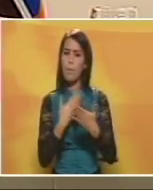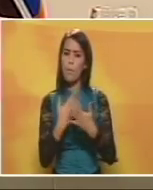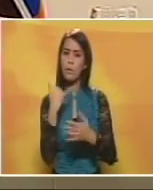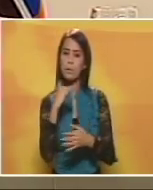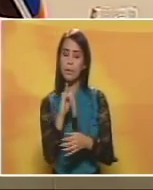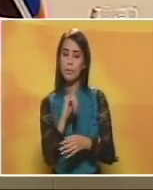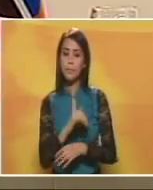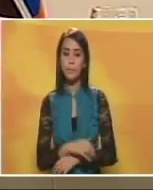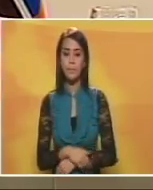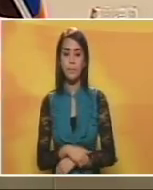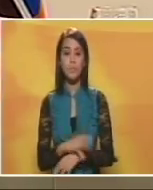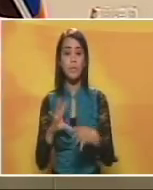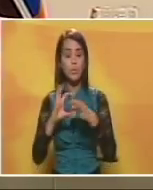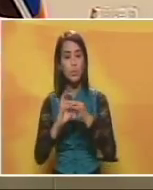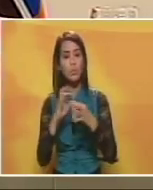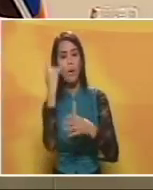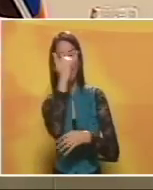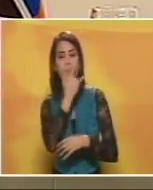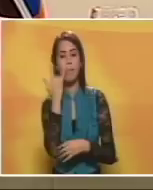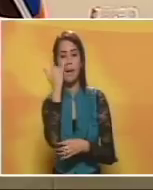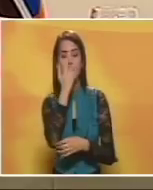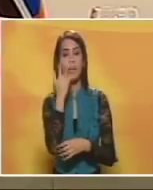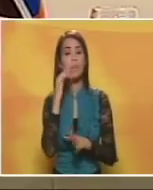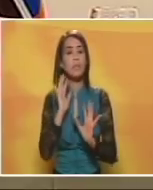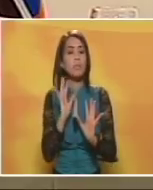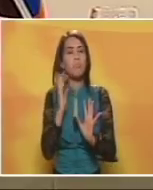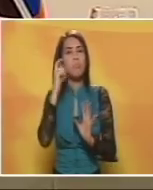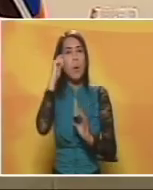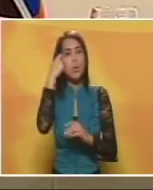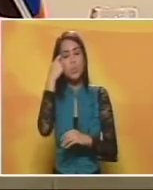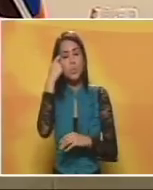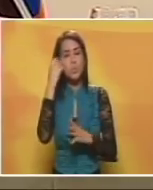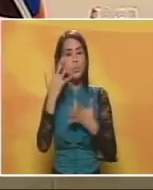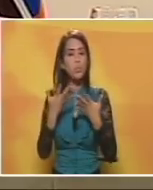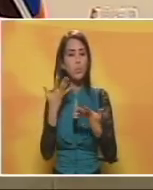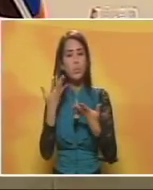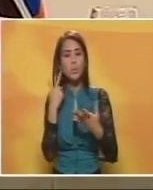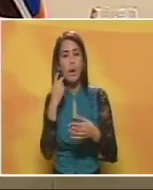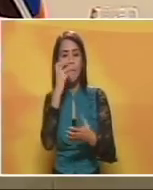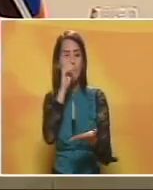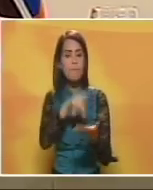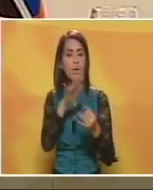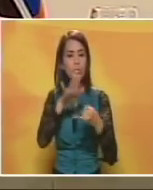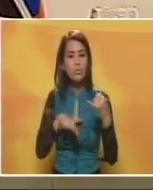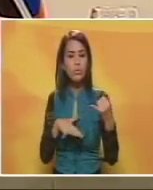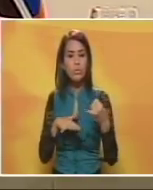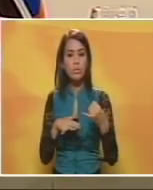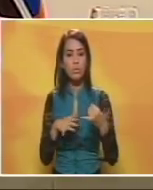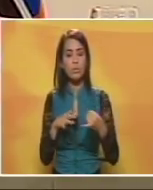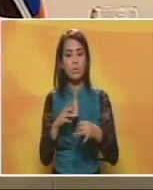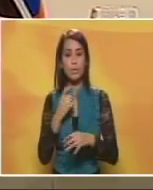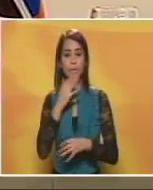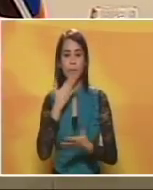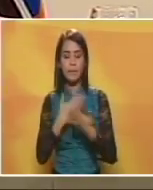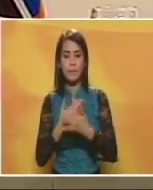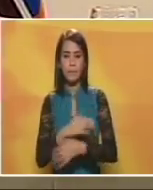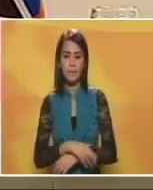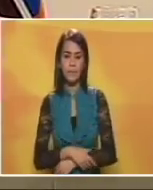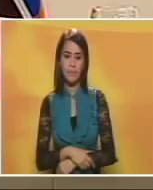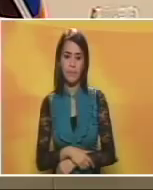surgieron? El caso de la Unión Africana y, si mal no recuerdo, la última visita que fue a la Federación Rusa. Gracias.